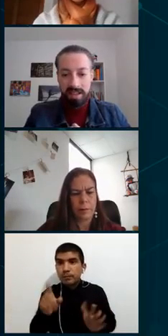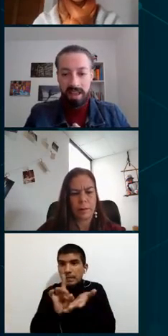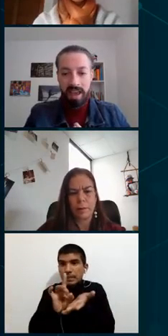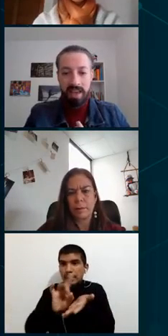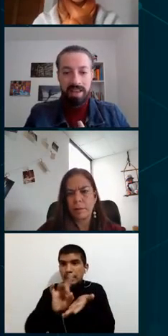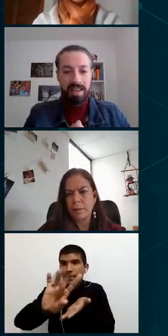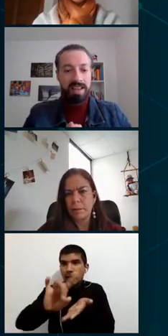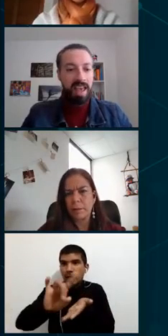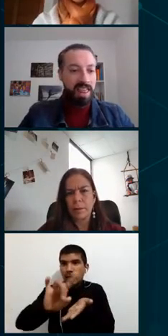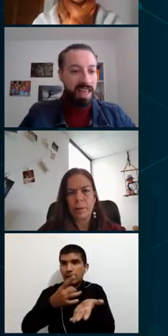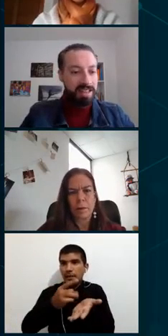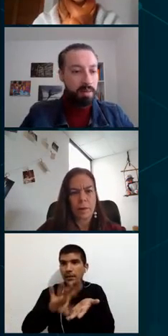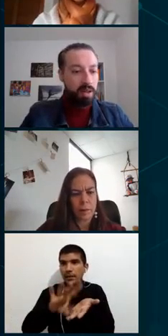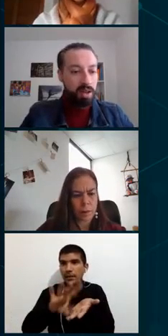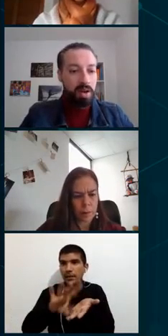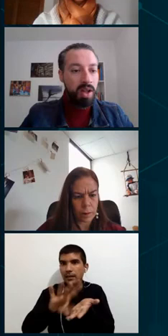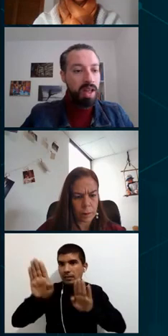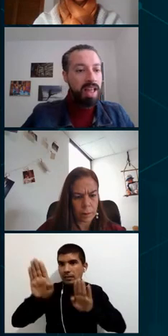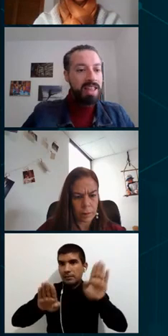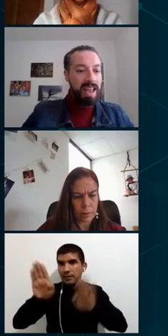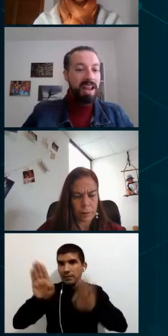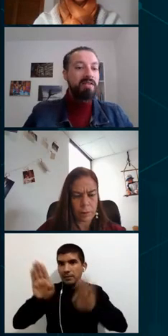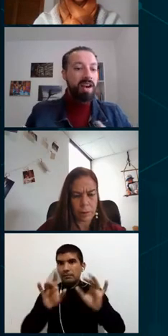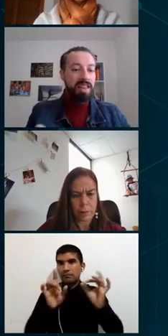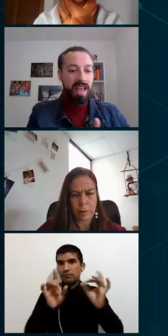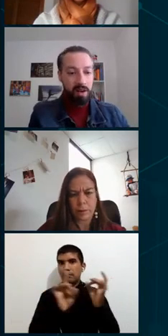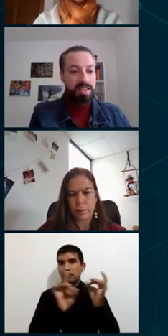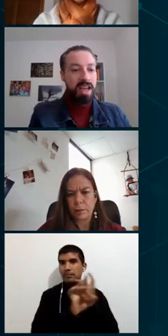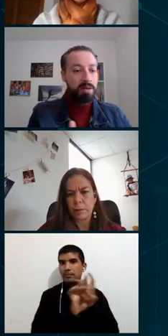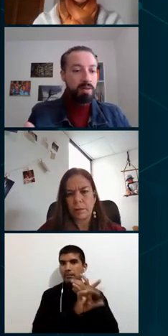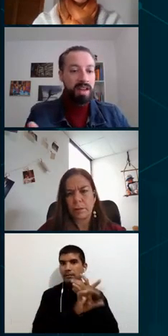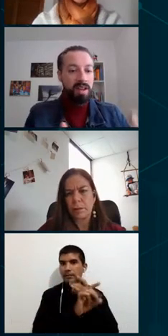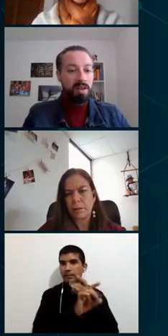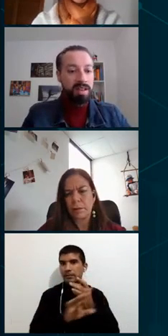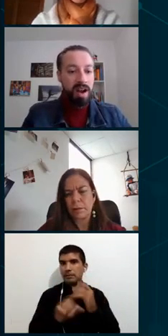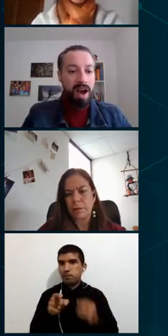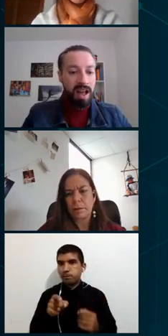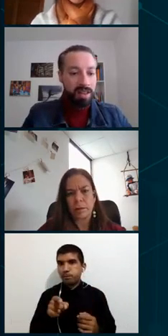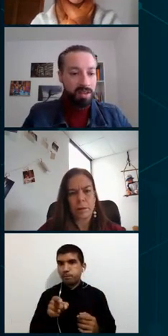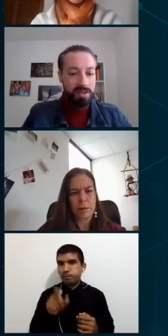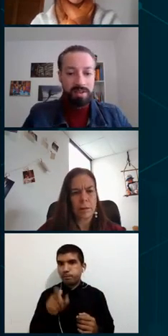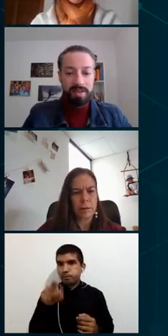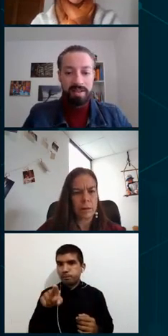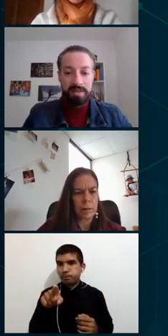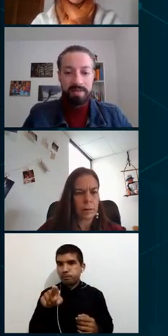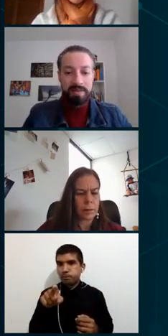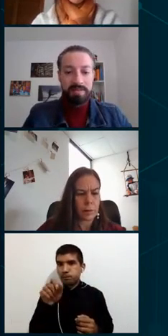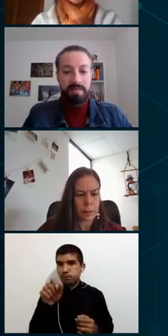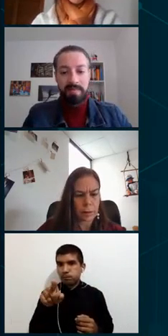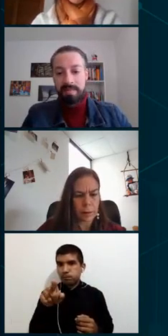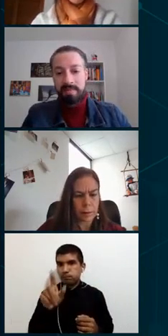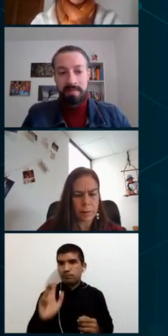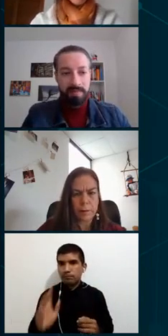¿Ustedes qué ideas de pronto tienen frente a lo que ya hemos venido trabajando?